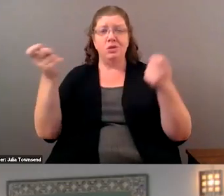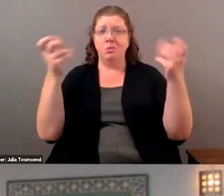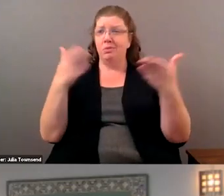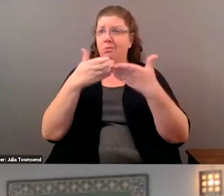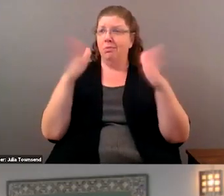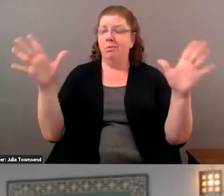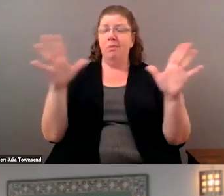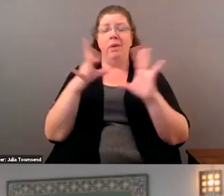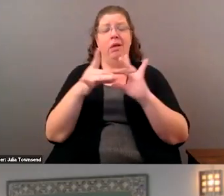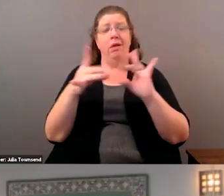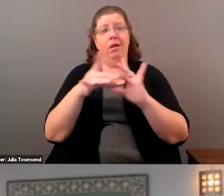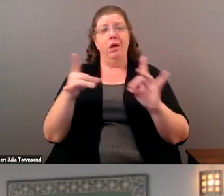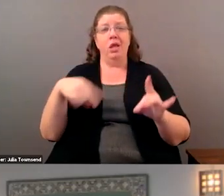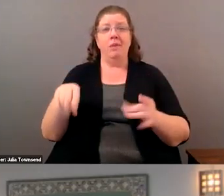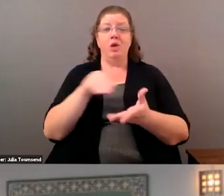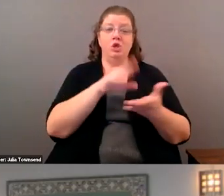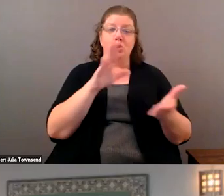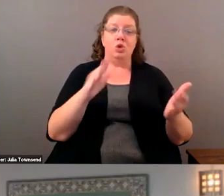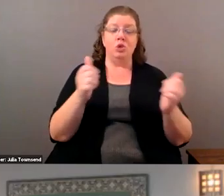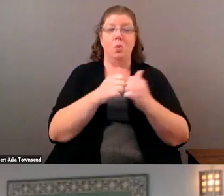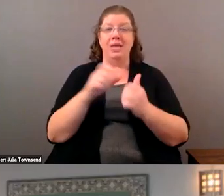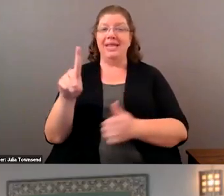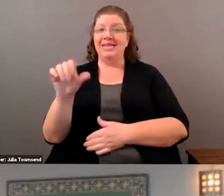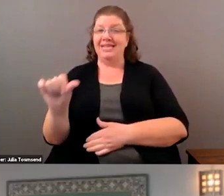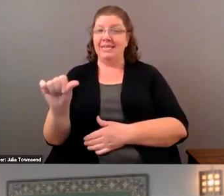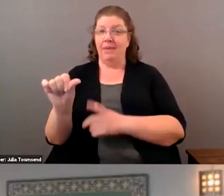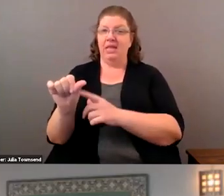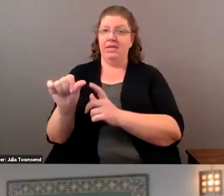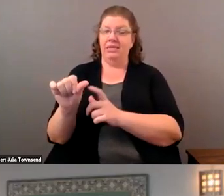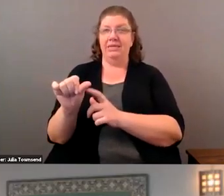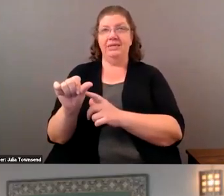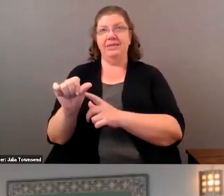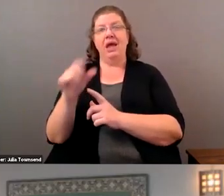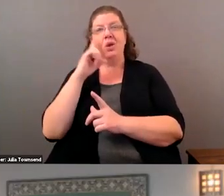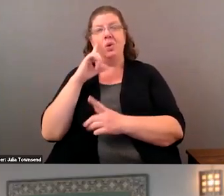estudiantes con diferencias hablamos sobre ellos